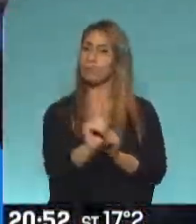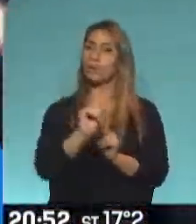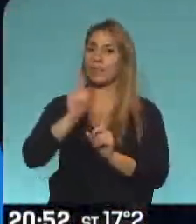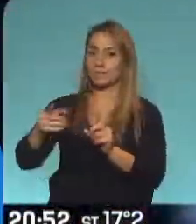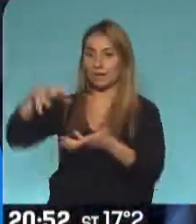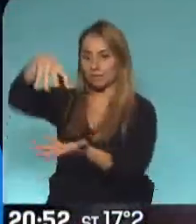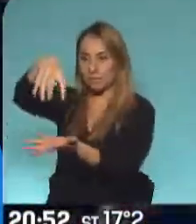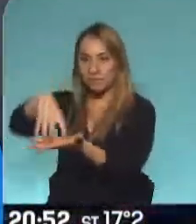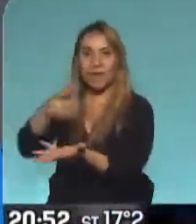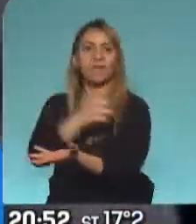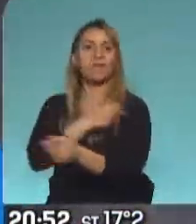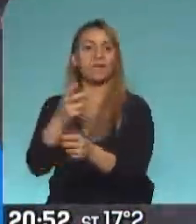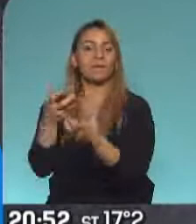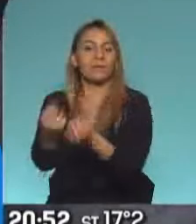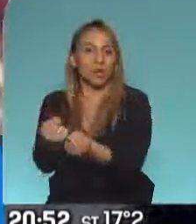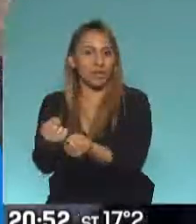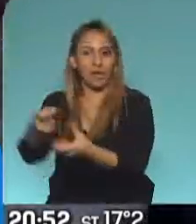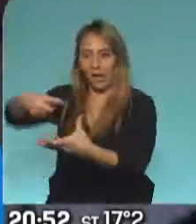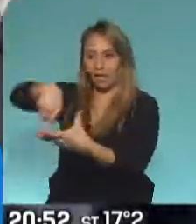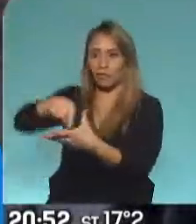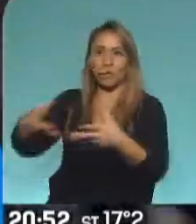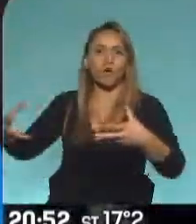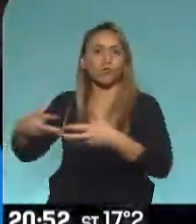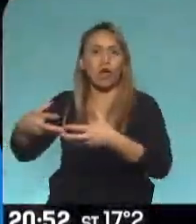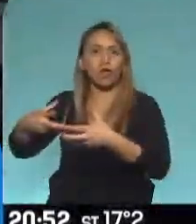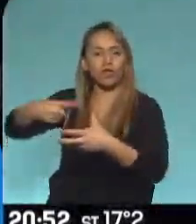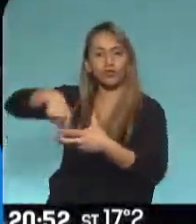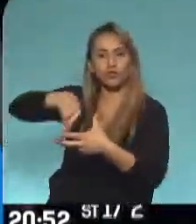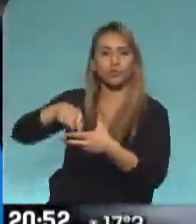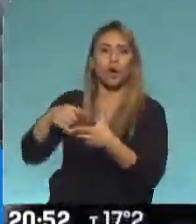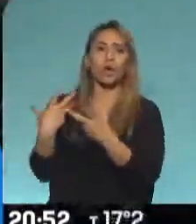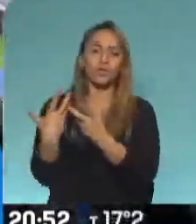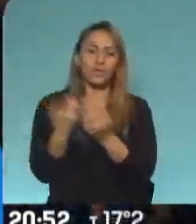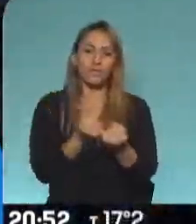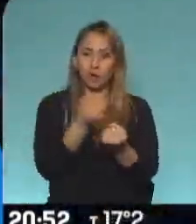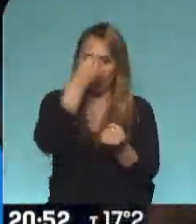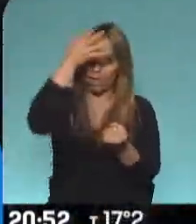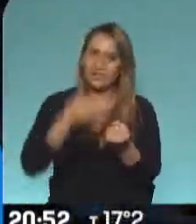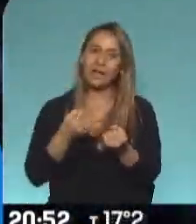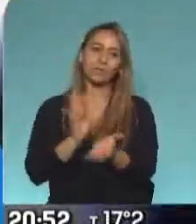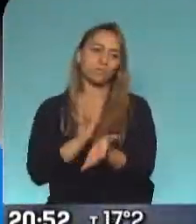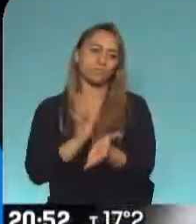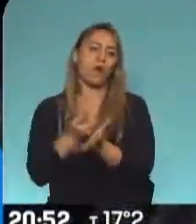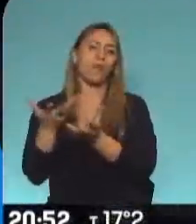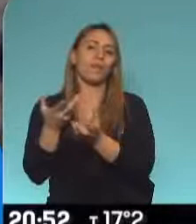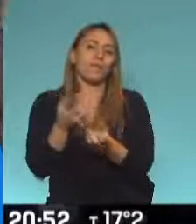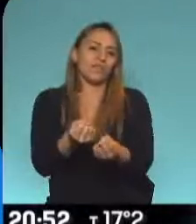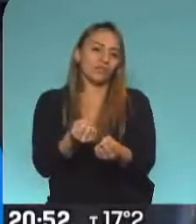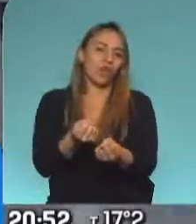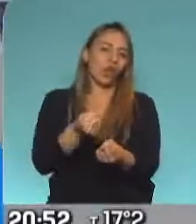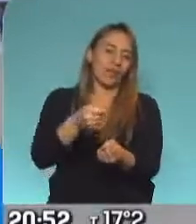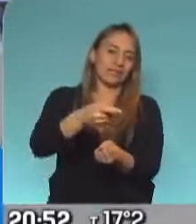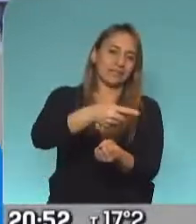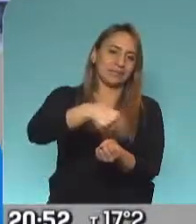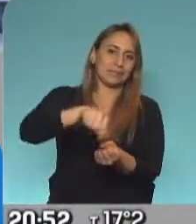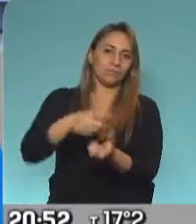la donde se reúnen todos los defensores oficiales los defensores de pobres como se los conoce habitualmente la